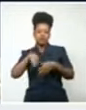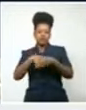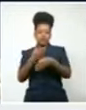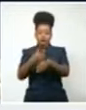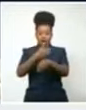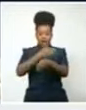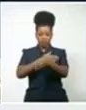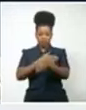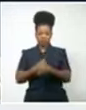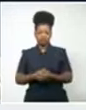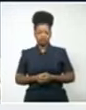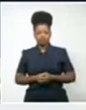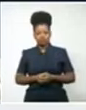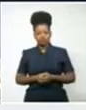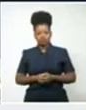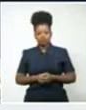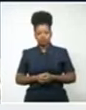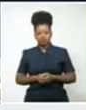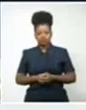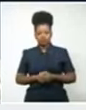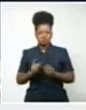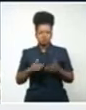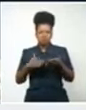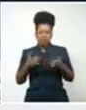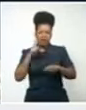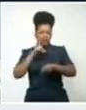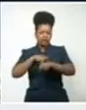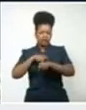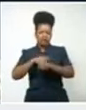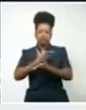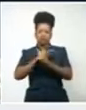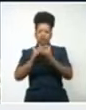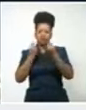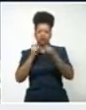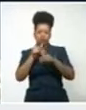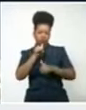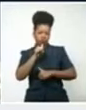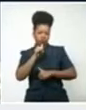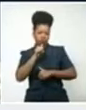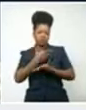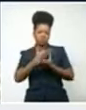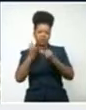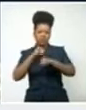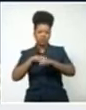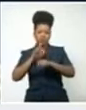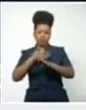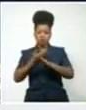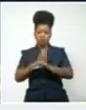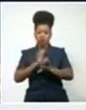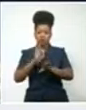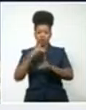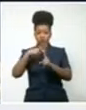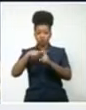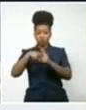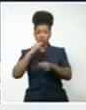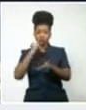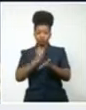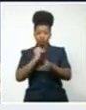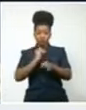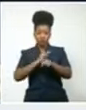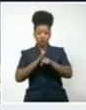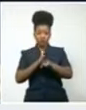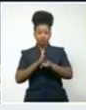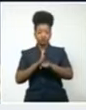¿Cuáles? Dirán, bueno, ¿y para qué gastan tiempo con el test? Y al final, después, cuando te sale un test positivo, tienes que confirmar. No, es que el